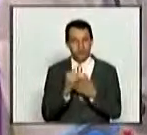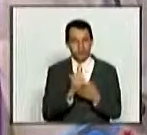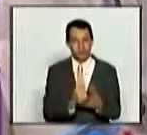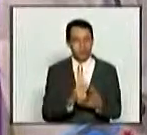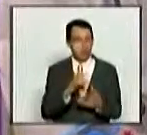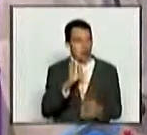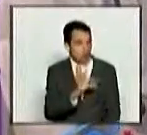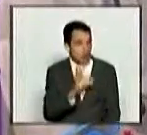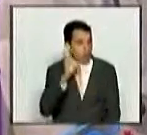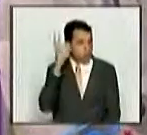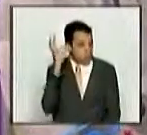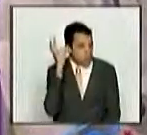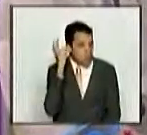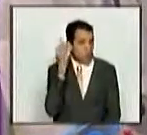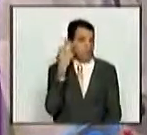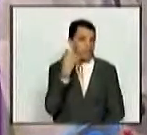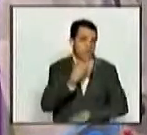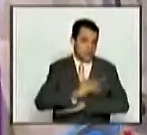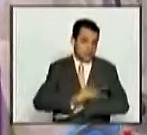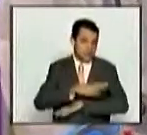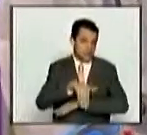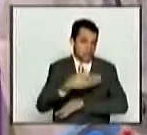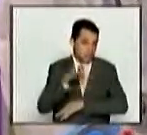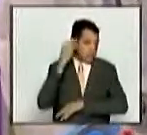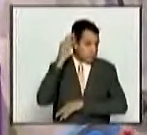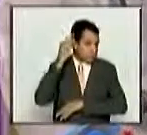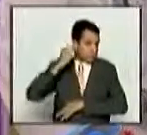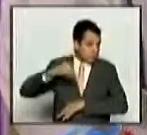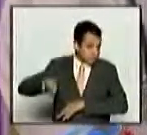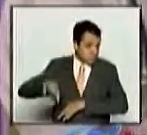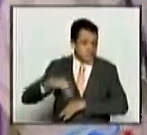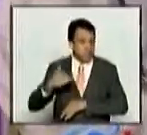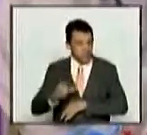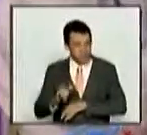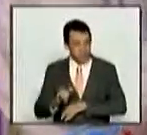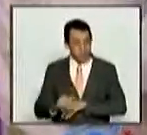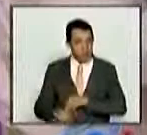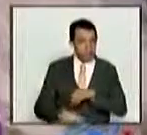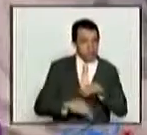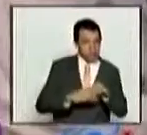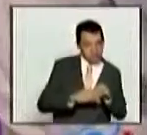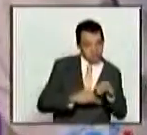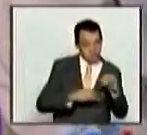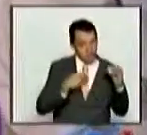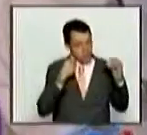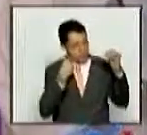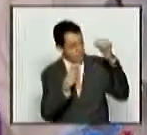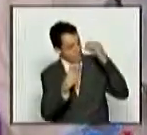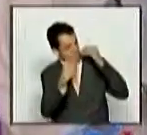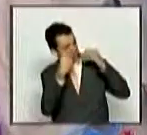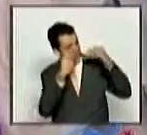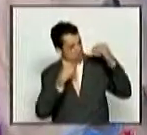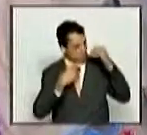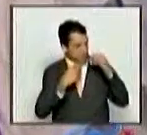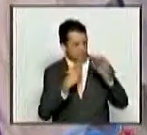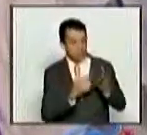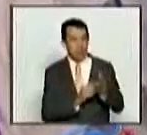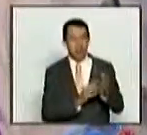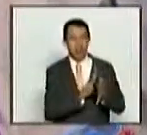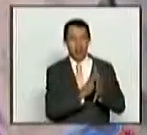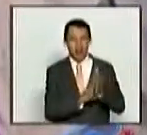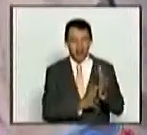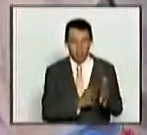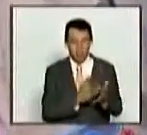mando a retirar entre 3 y 4 días de acuerdo a la patología. Y se complementa ya con todas las otras terapias que usted habla ahora, quiropraxia y